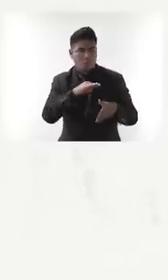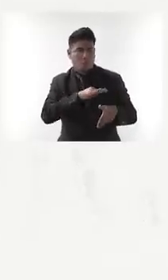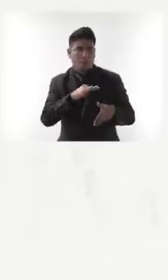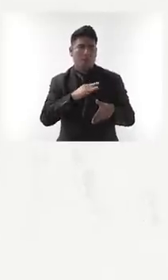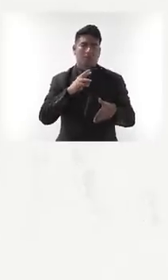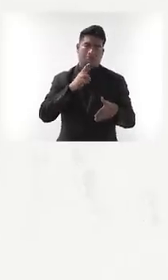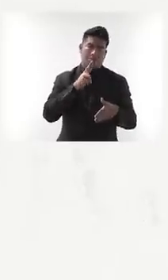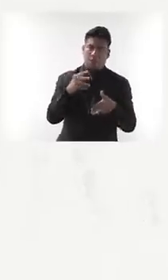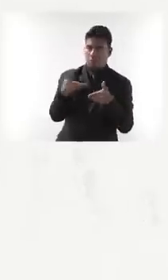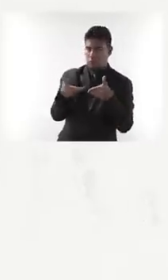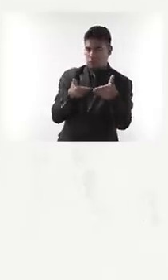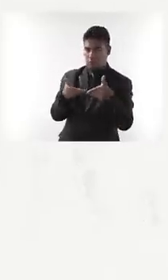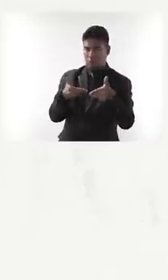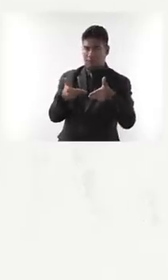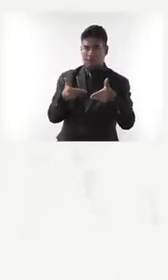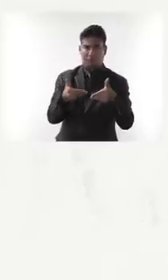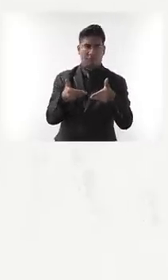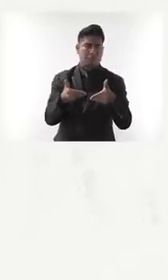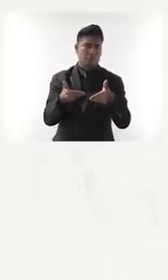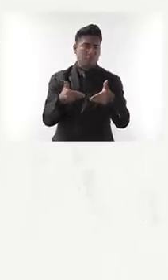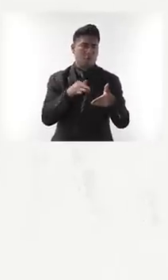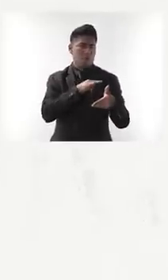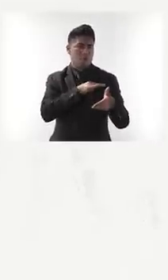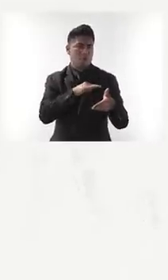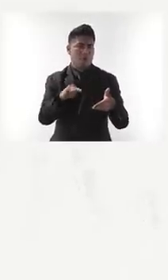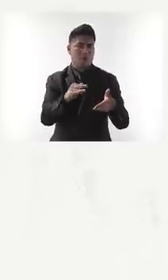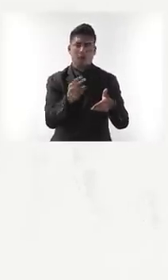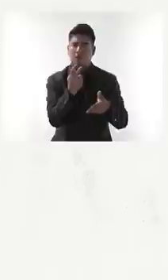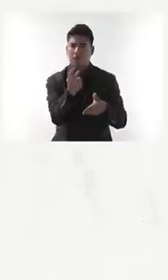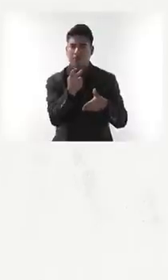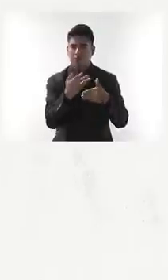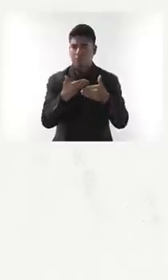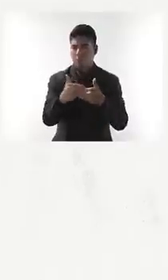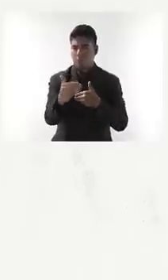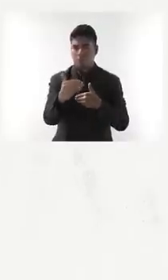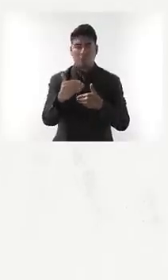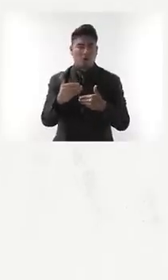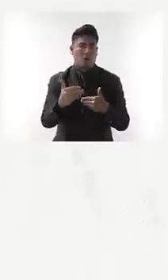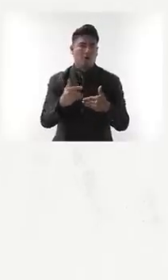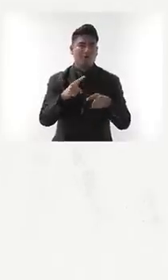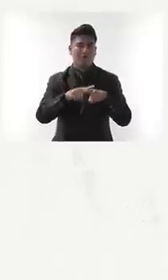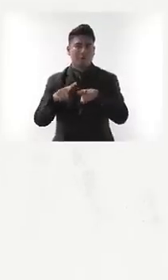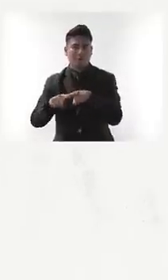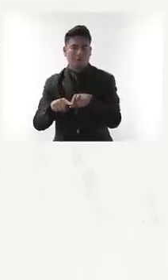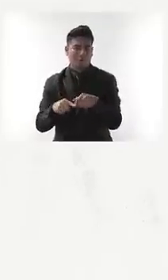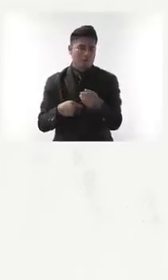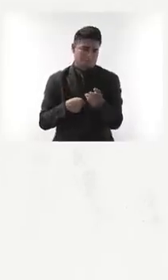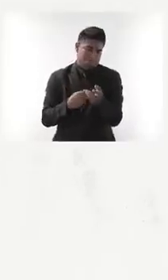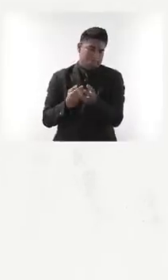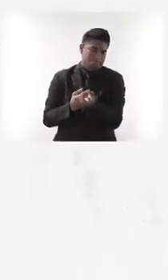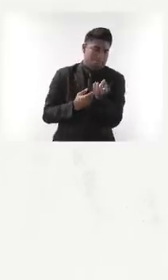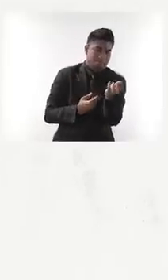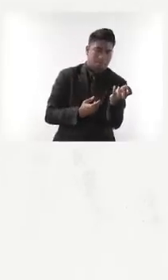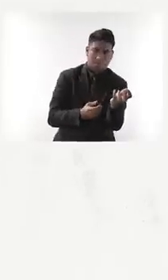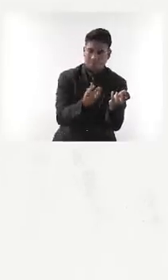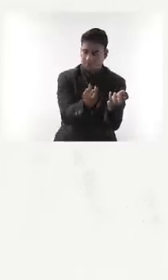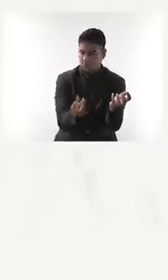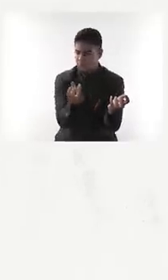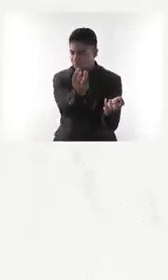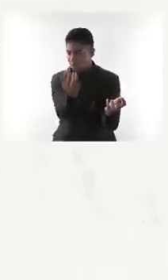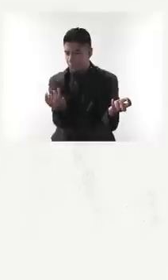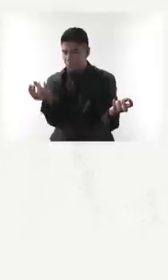a una eliminación de la multipropiedad. Formato de torneo. Ya hemos